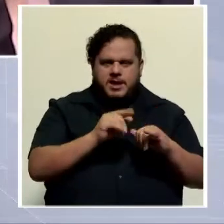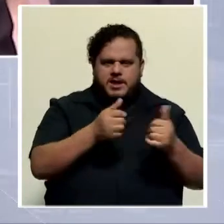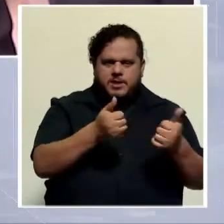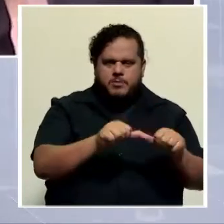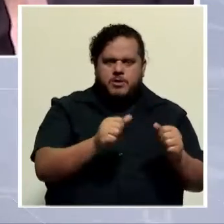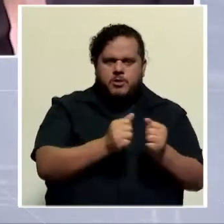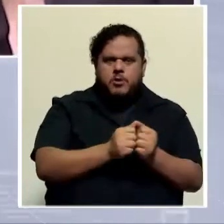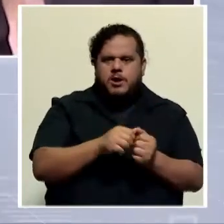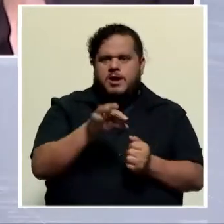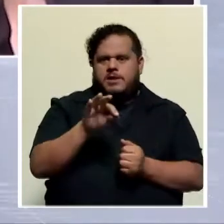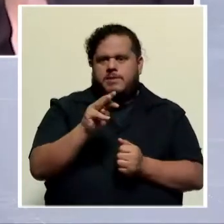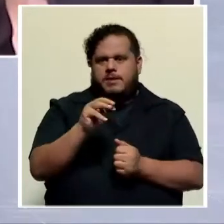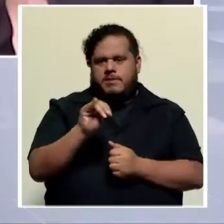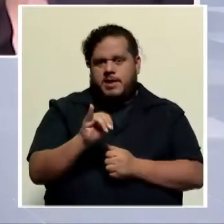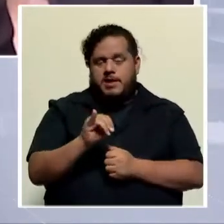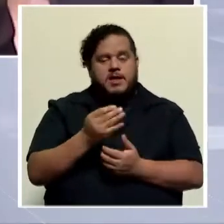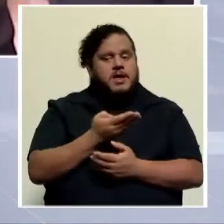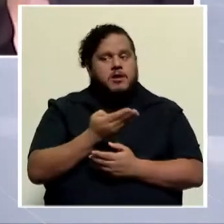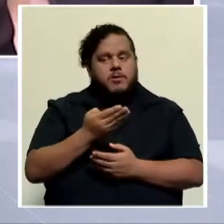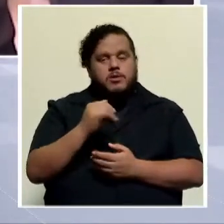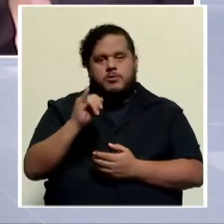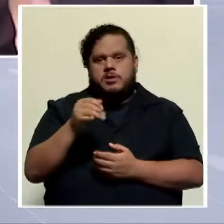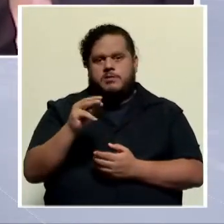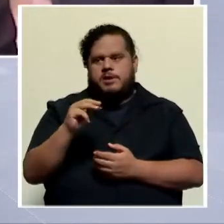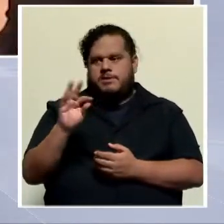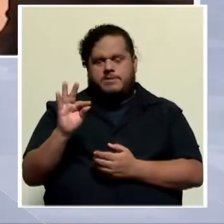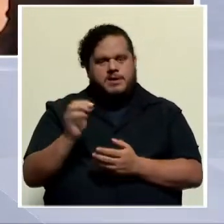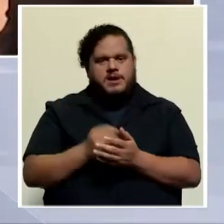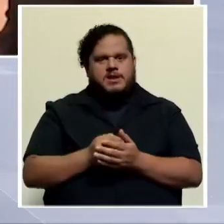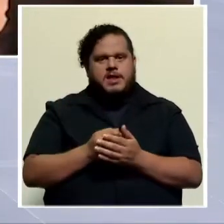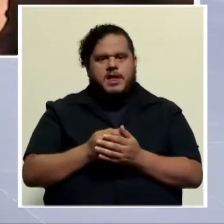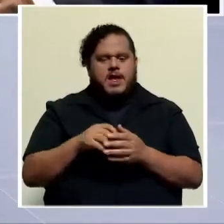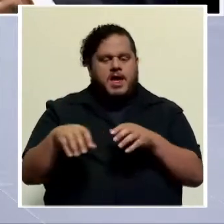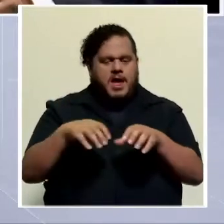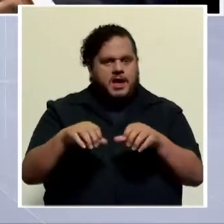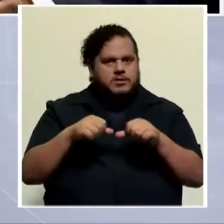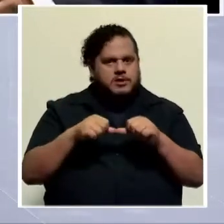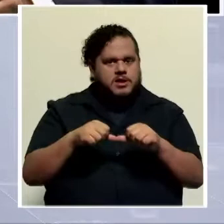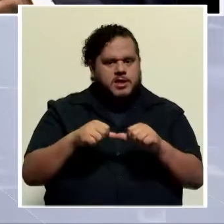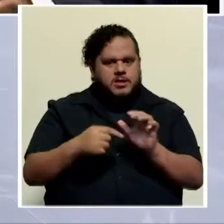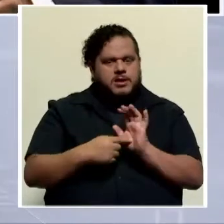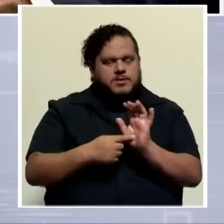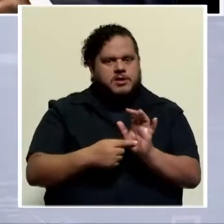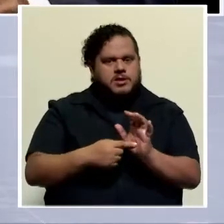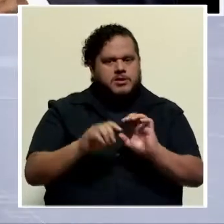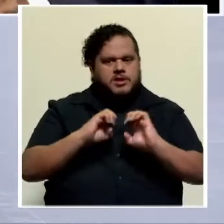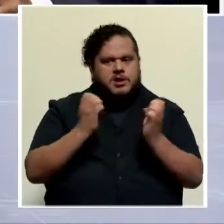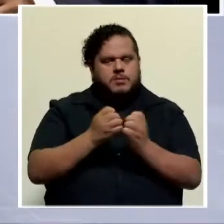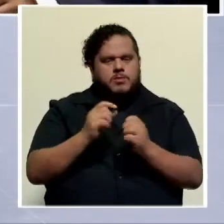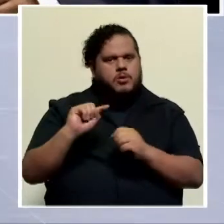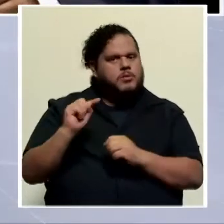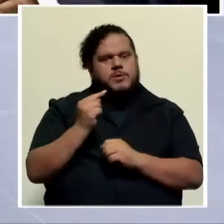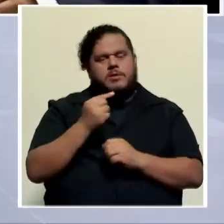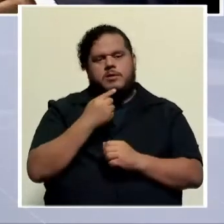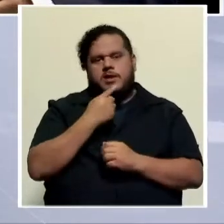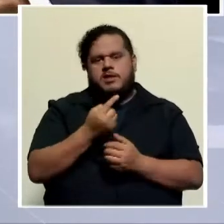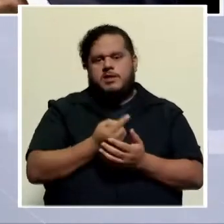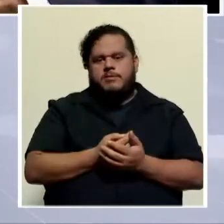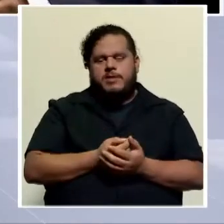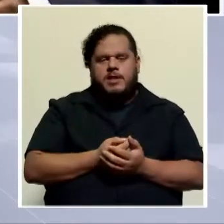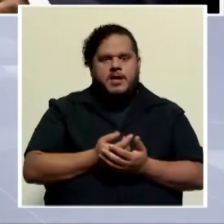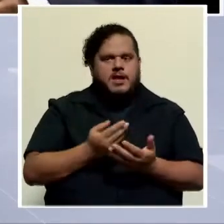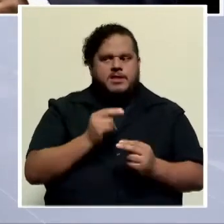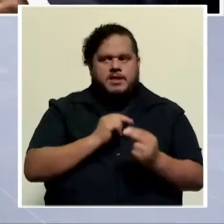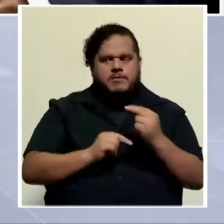con el Fondo Monetario Internacional, mientras que don José María, acto seguido de la presentación del equipo, lo primero que señala es que